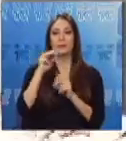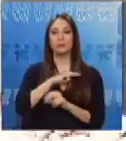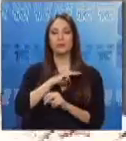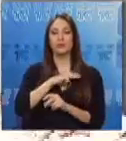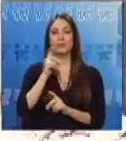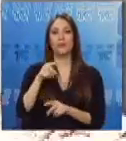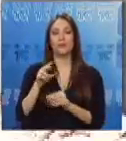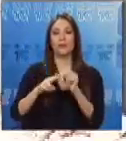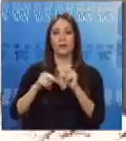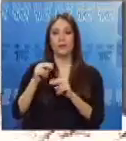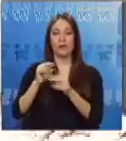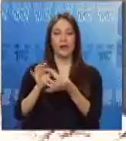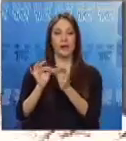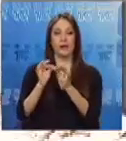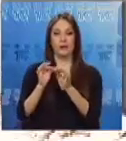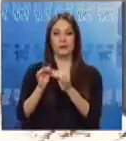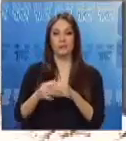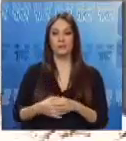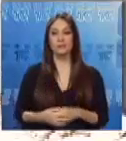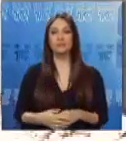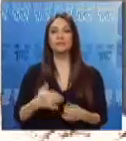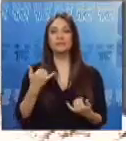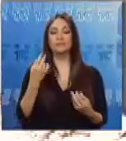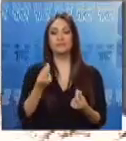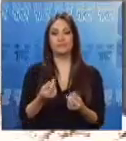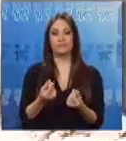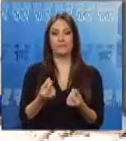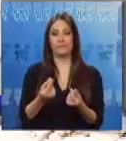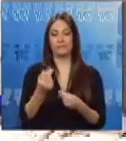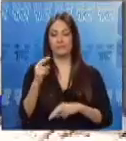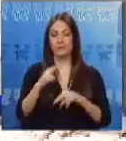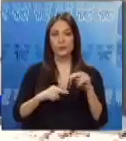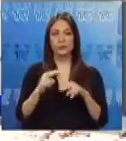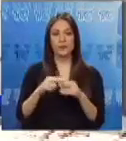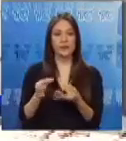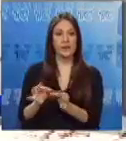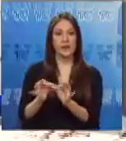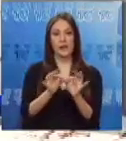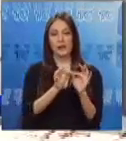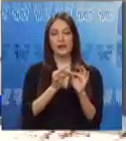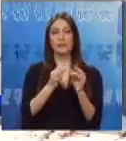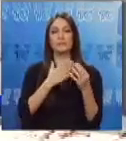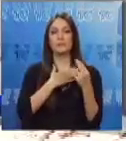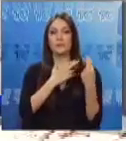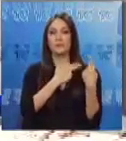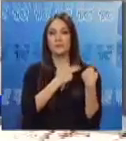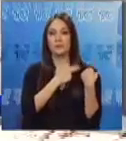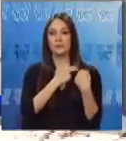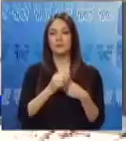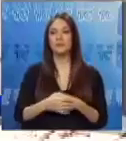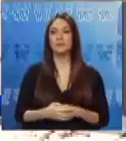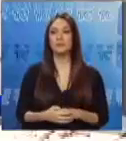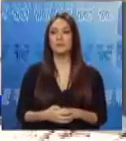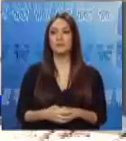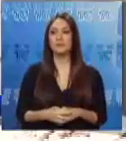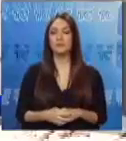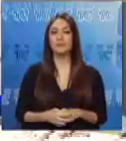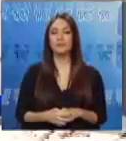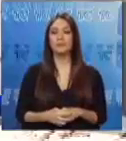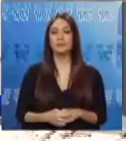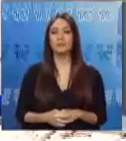municipal. La idea es avanzar lo más rápidamente posible en lo que nos corresponde,